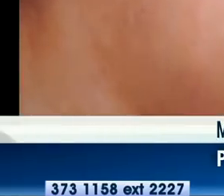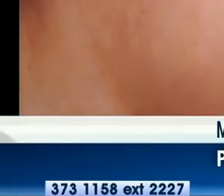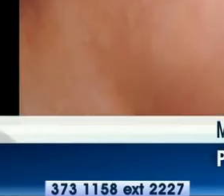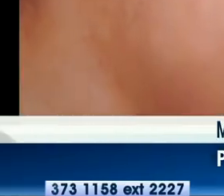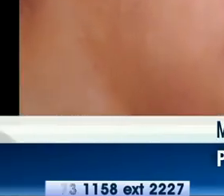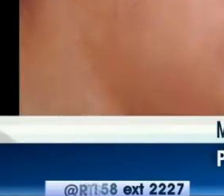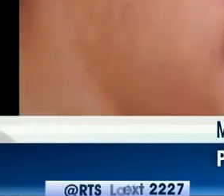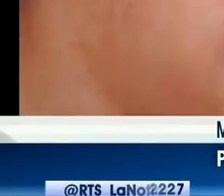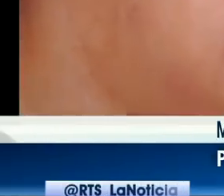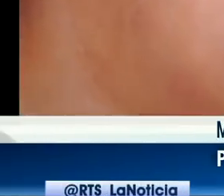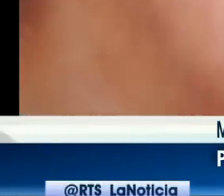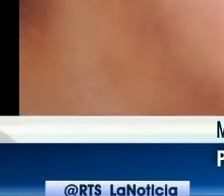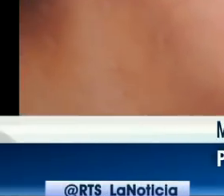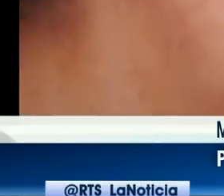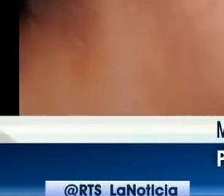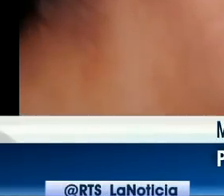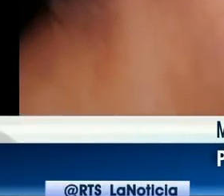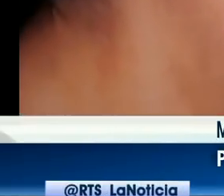vicio, en esa oscuridad.